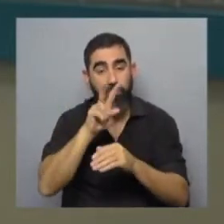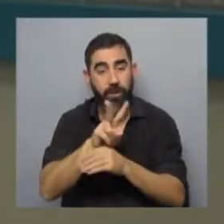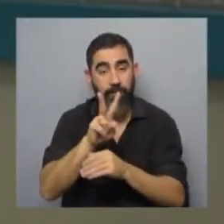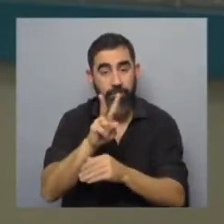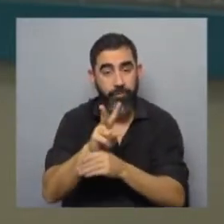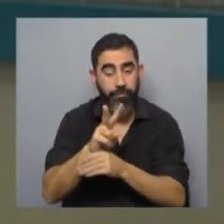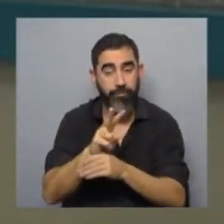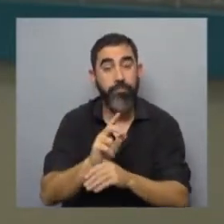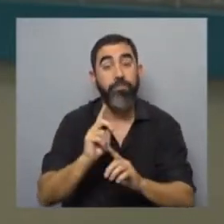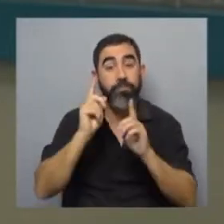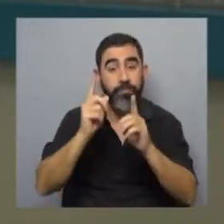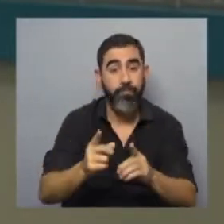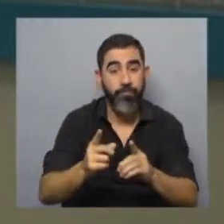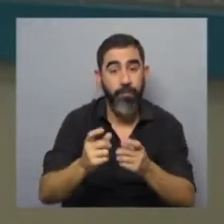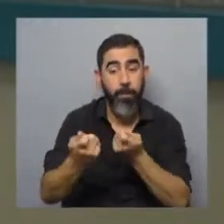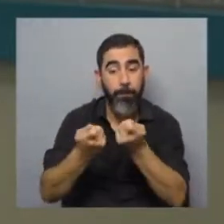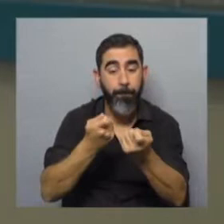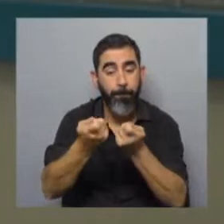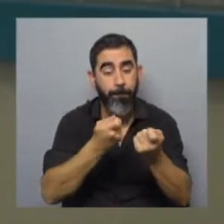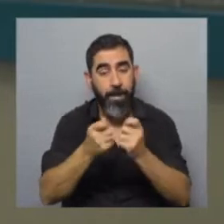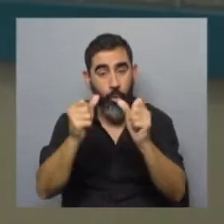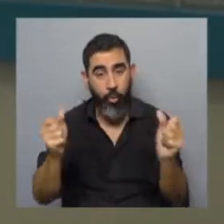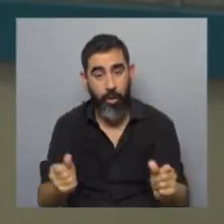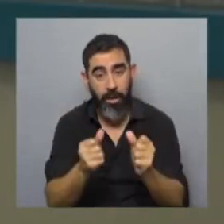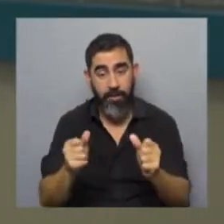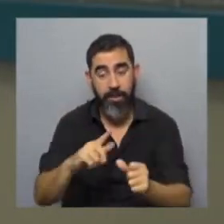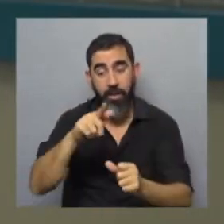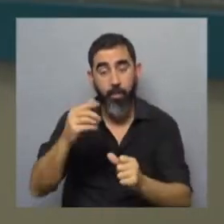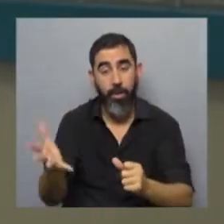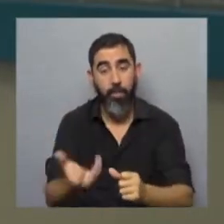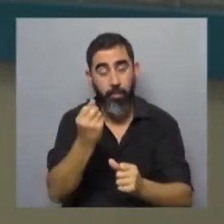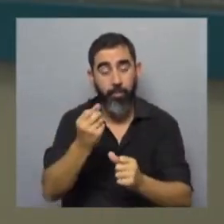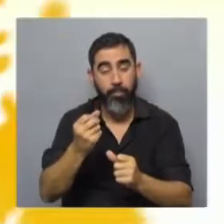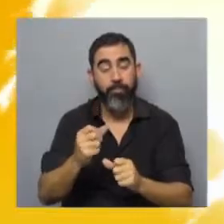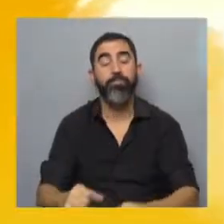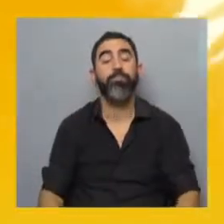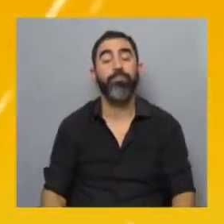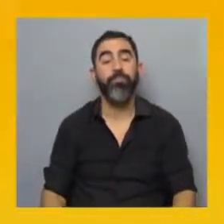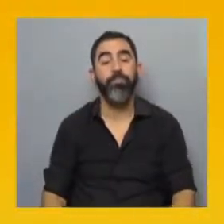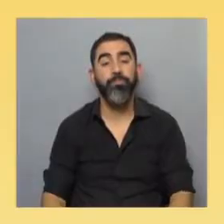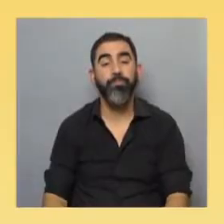atributos y también el manejo en sí que se hace luego de que ese producto es conservado.